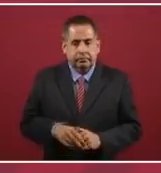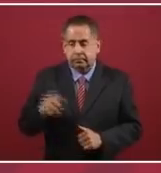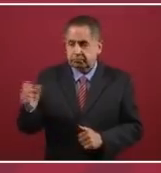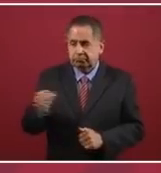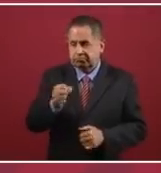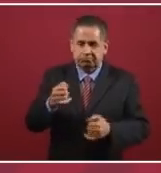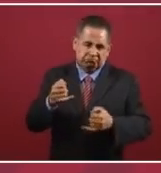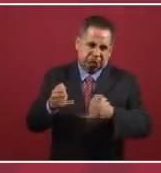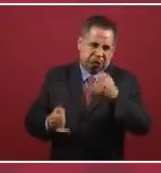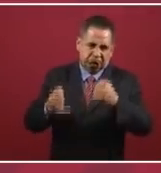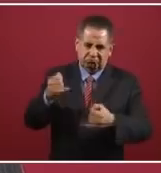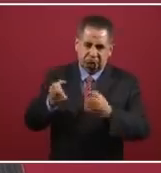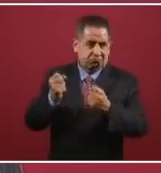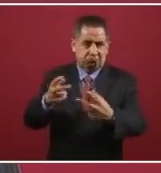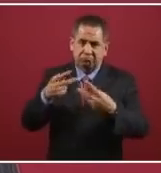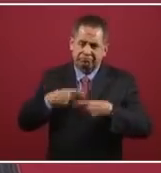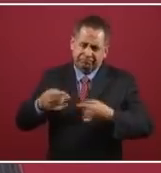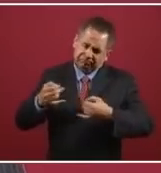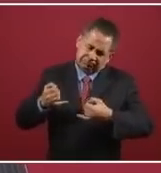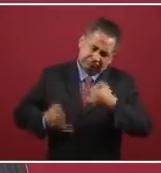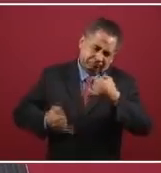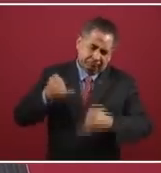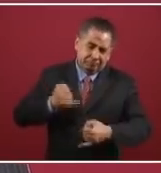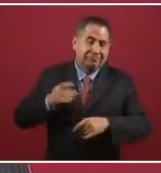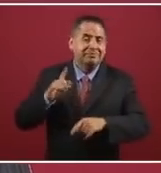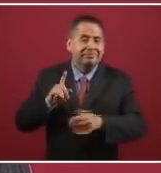enjuiciados a muchos